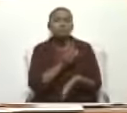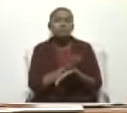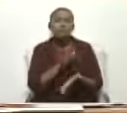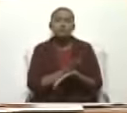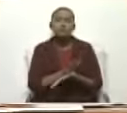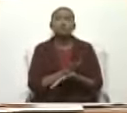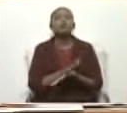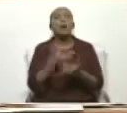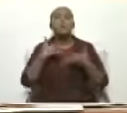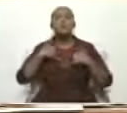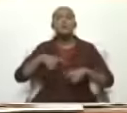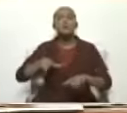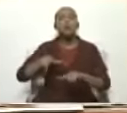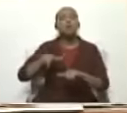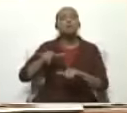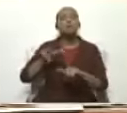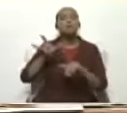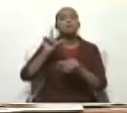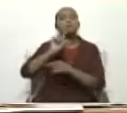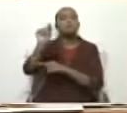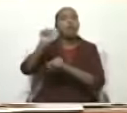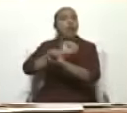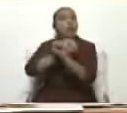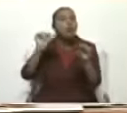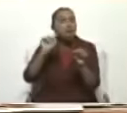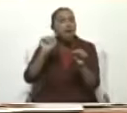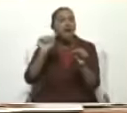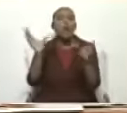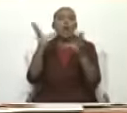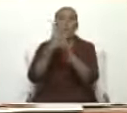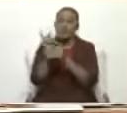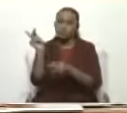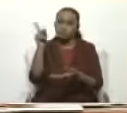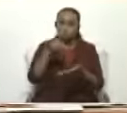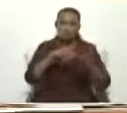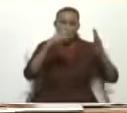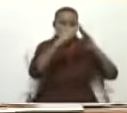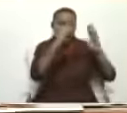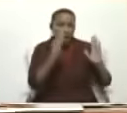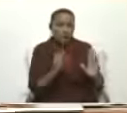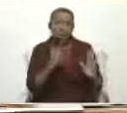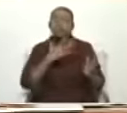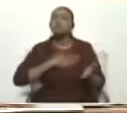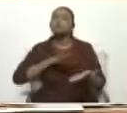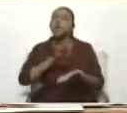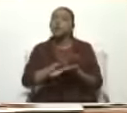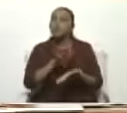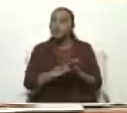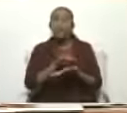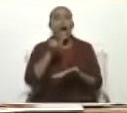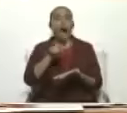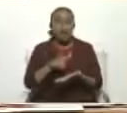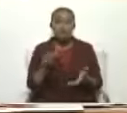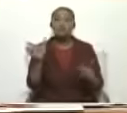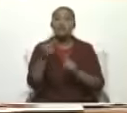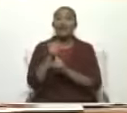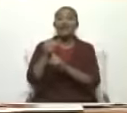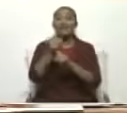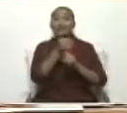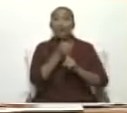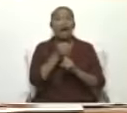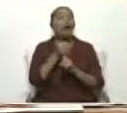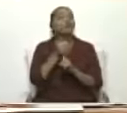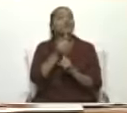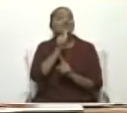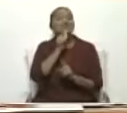noche y regresan vivos. Y eso se ha logrado aquí con la participación del pueblo de Venezuela y por